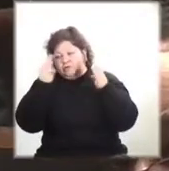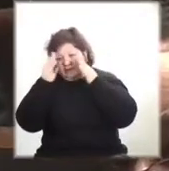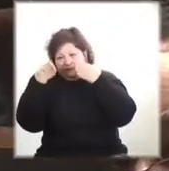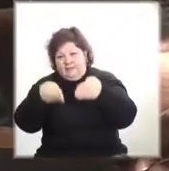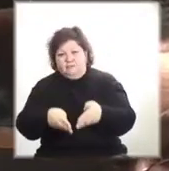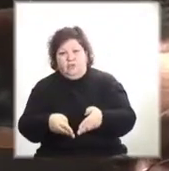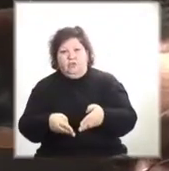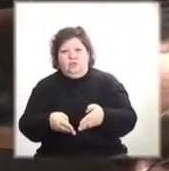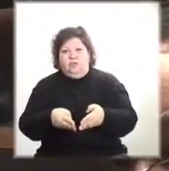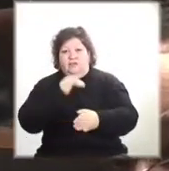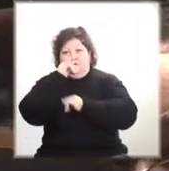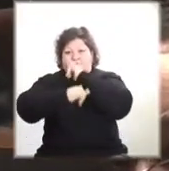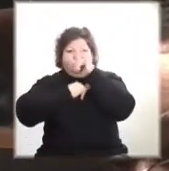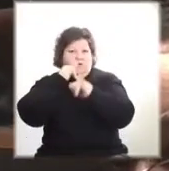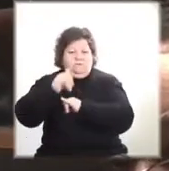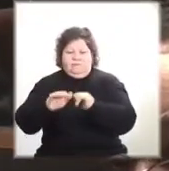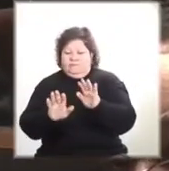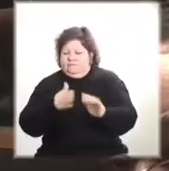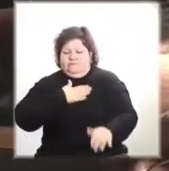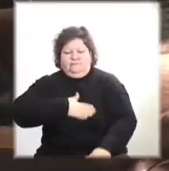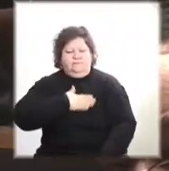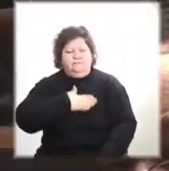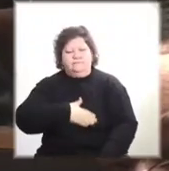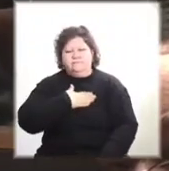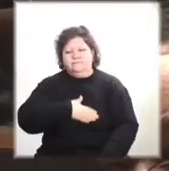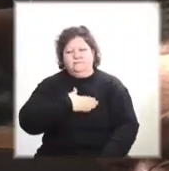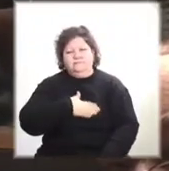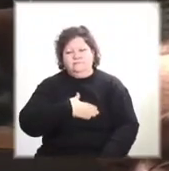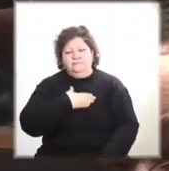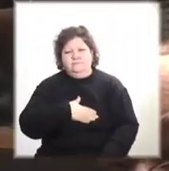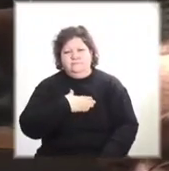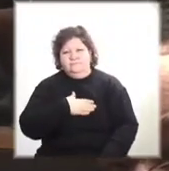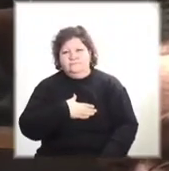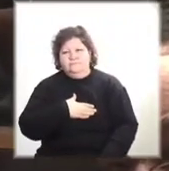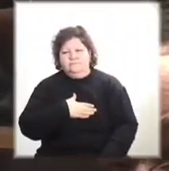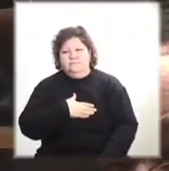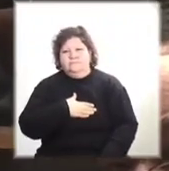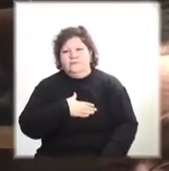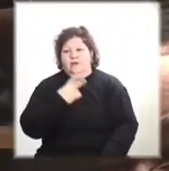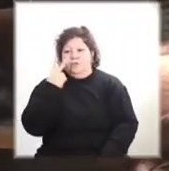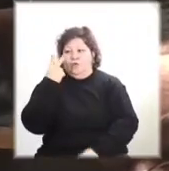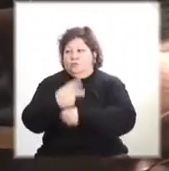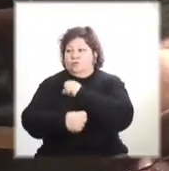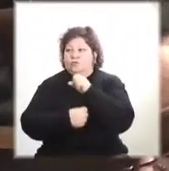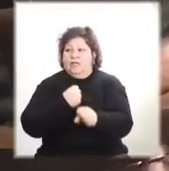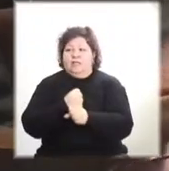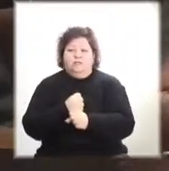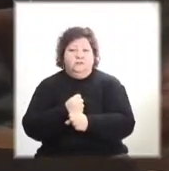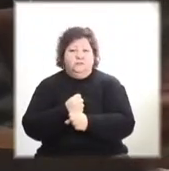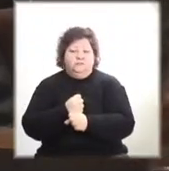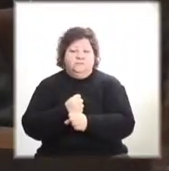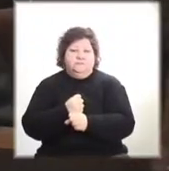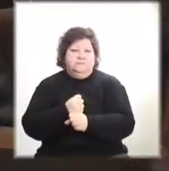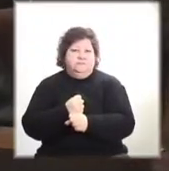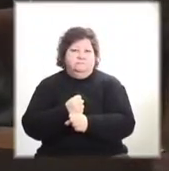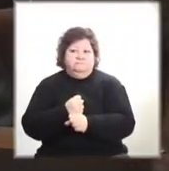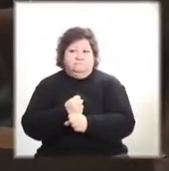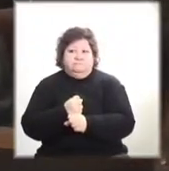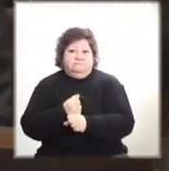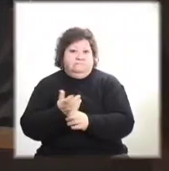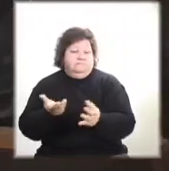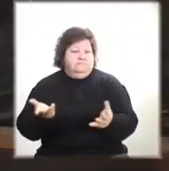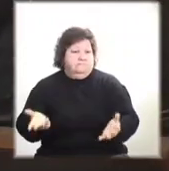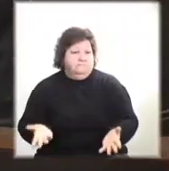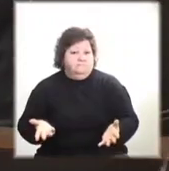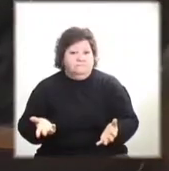claramente casi todo su informe yo discrepé. Han pasado 2 años y nada de lo que anunció la institución sucedió.